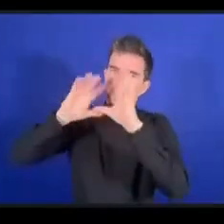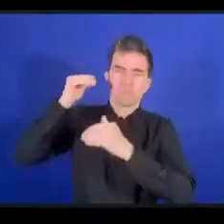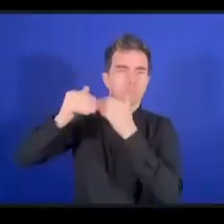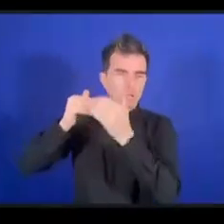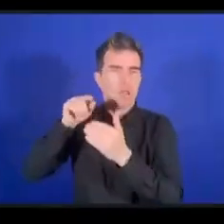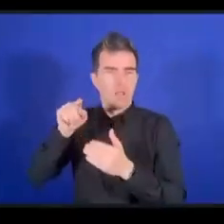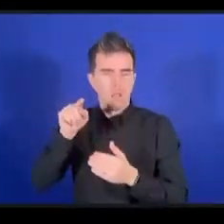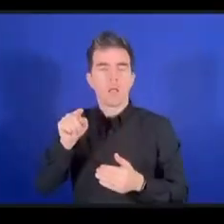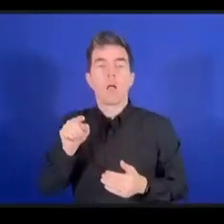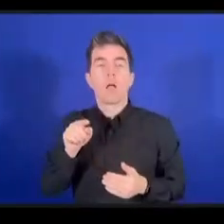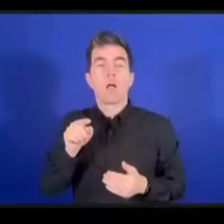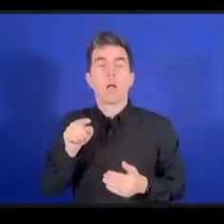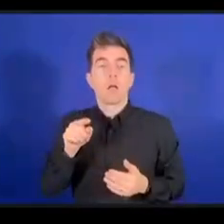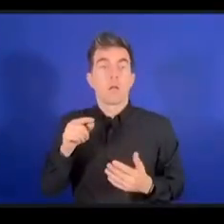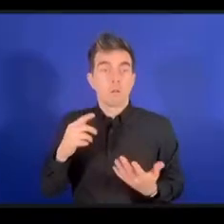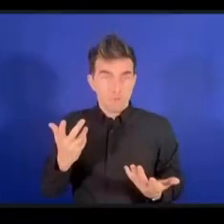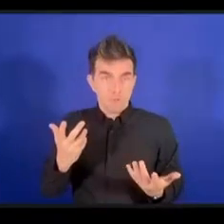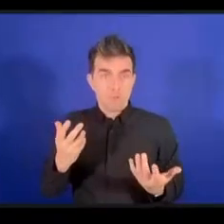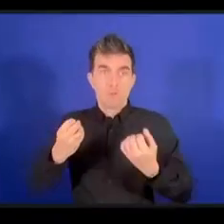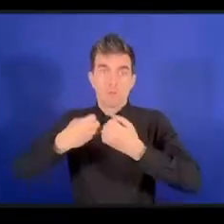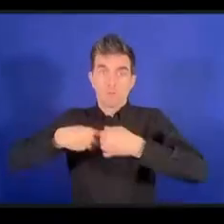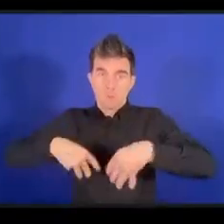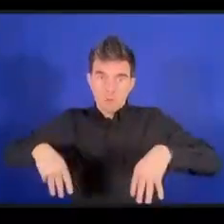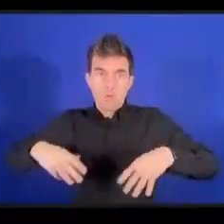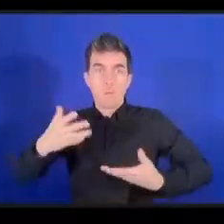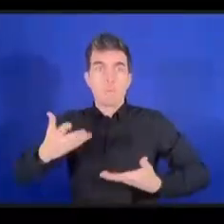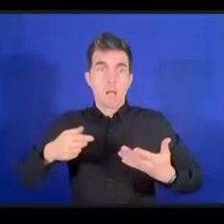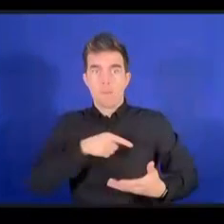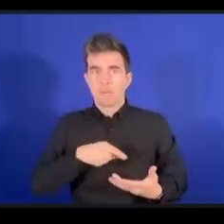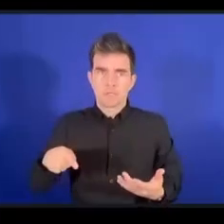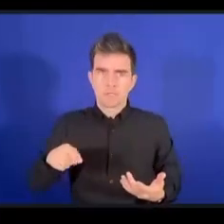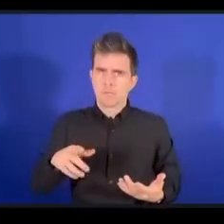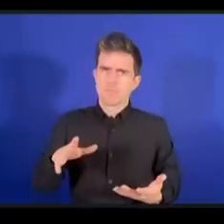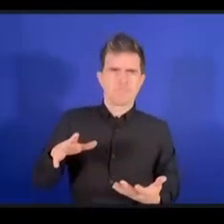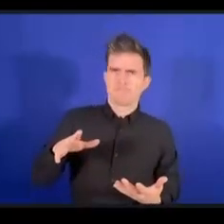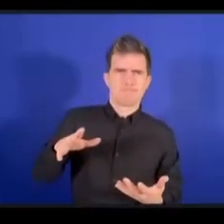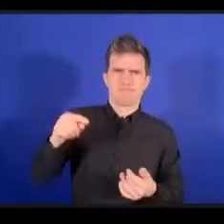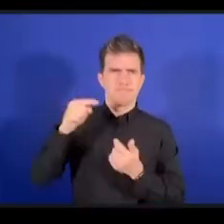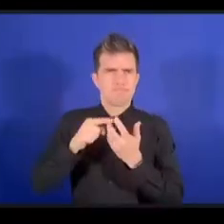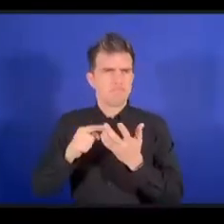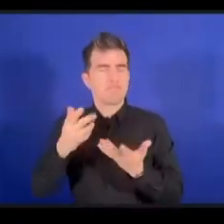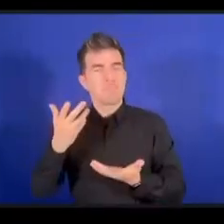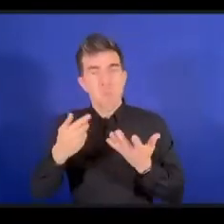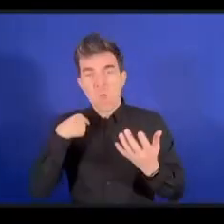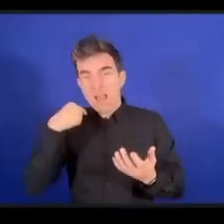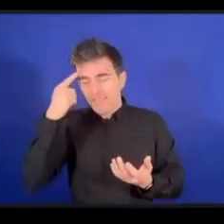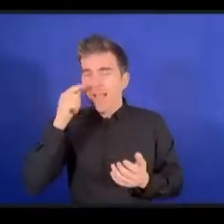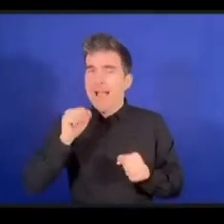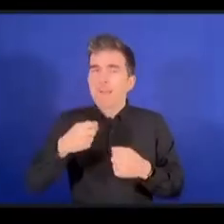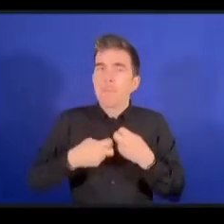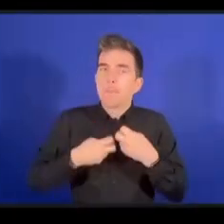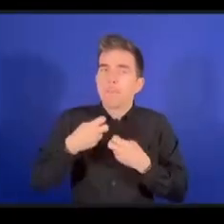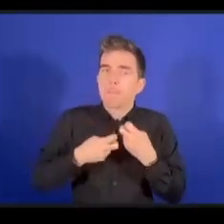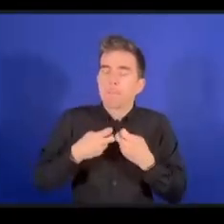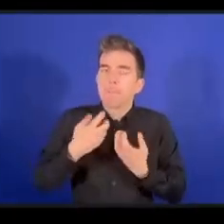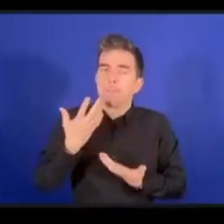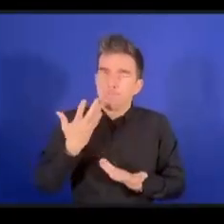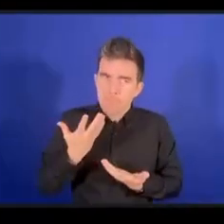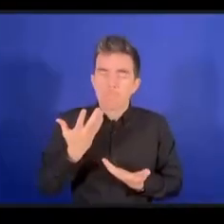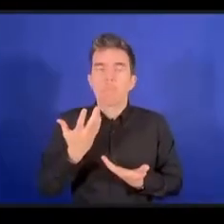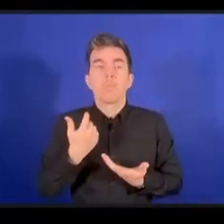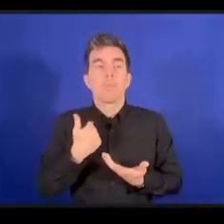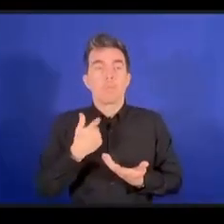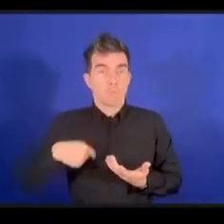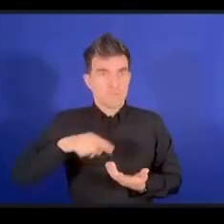según de donde se les mire y creo que Seguiremos avanzando Seguiremos insistiendo como lo hemos hecho en el